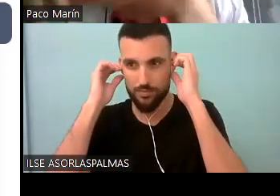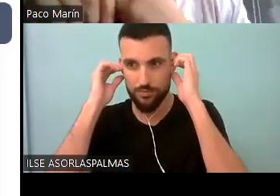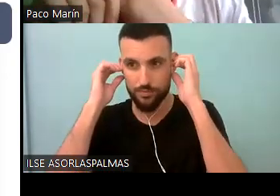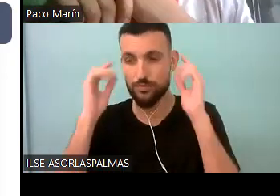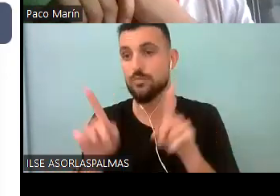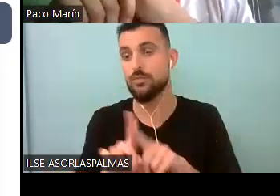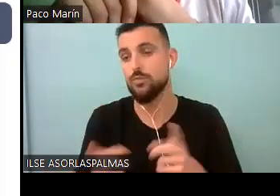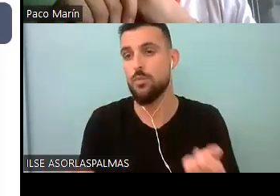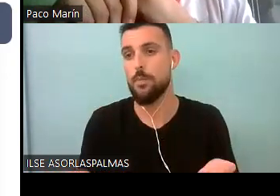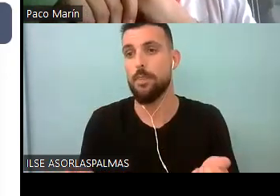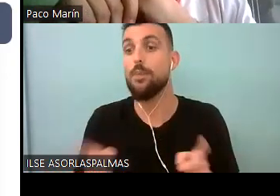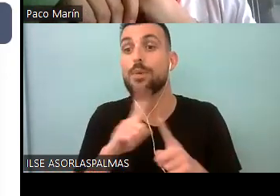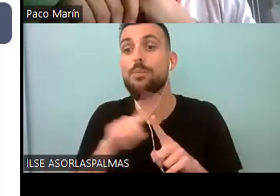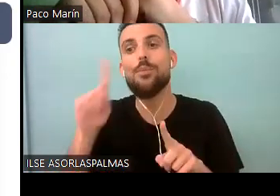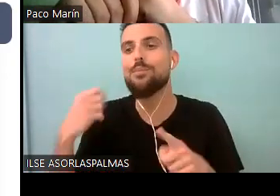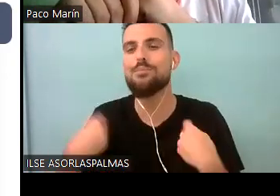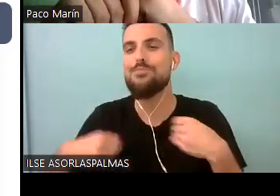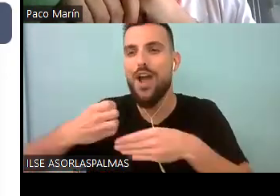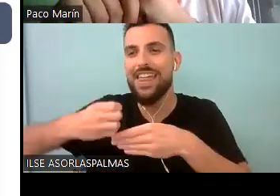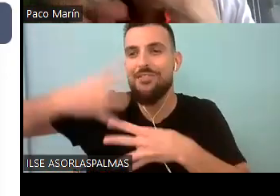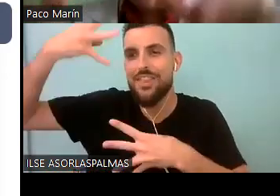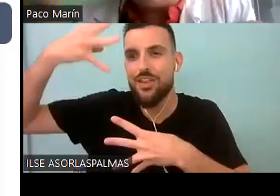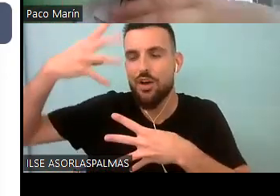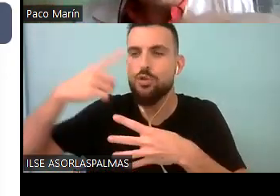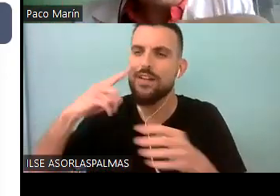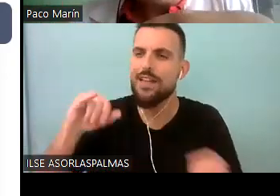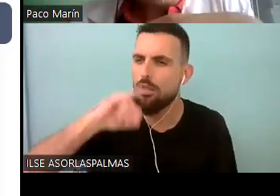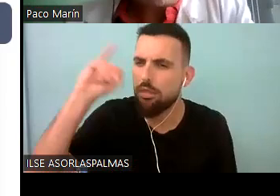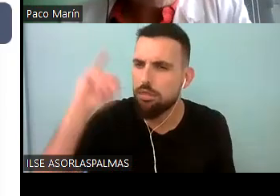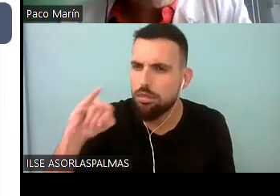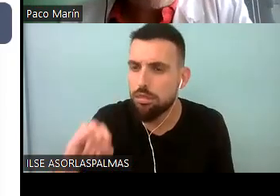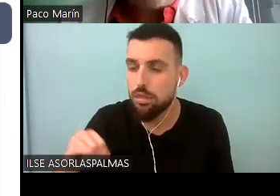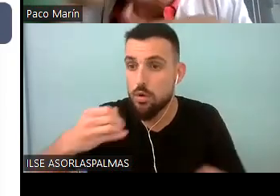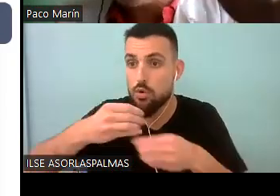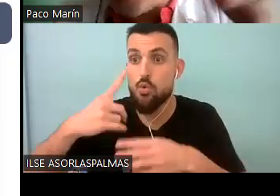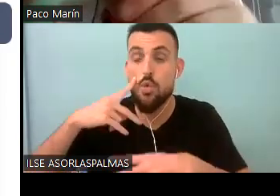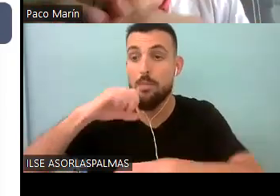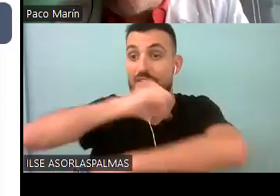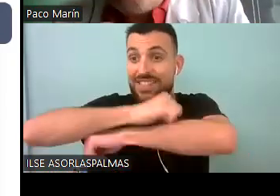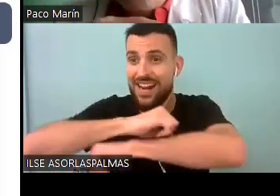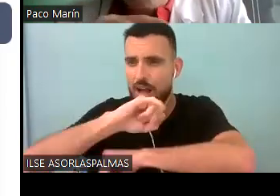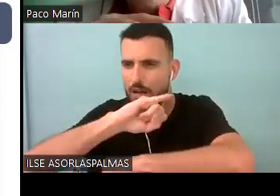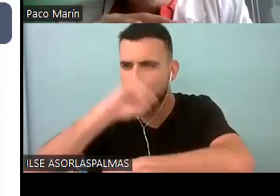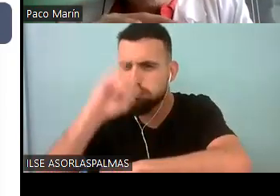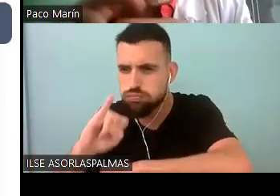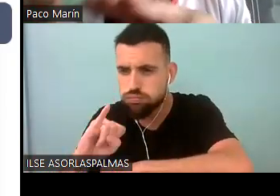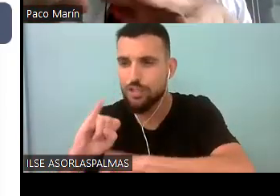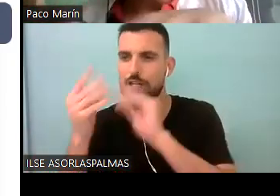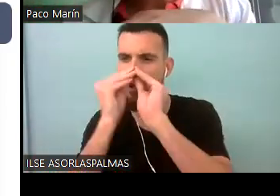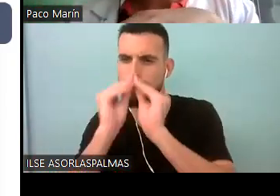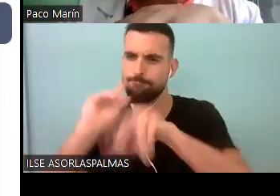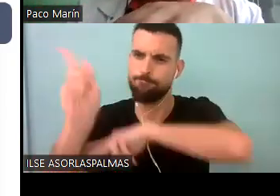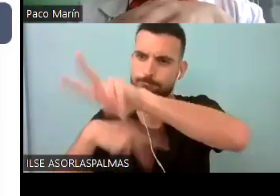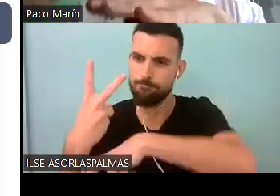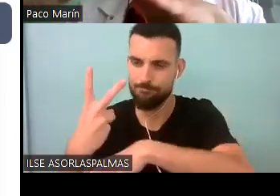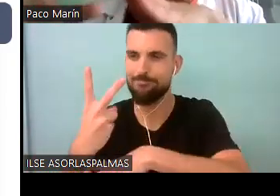regeneración, me sale, de un edificio, sí, con la restauración, perdón, de un edificio. Lo que